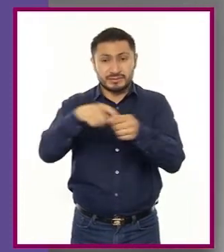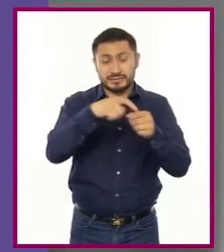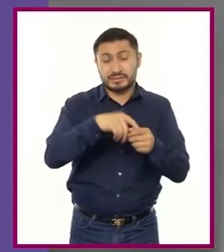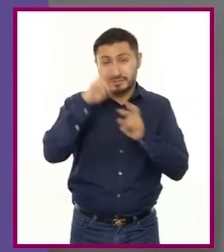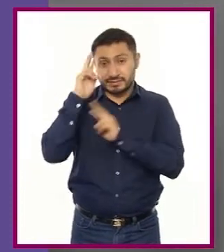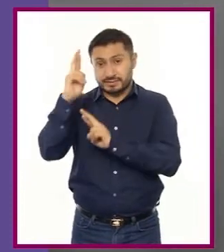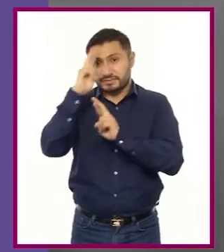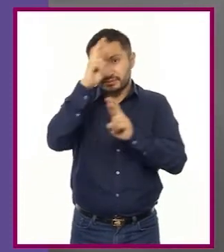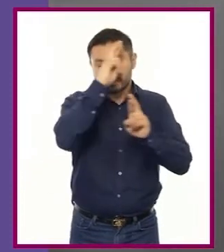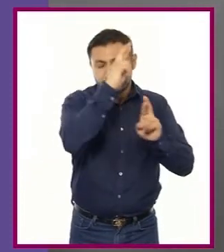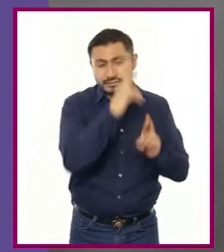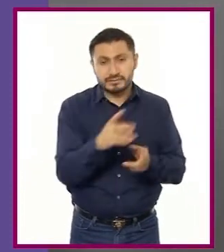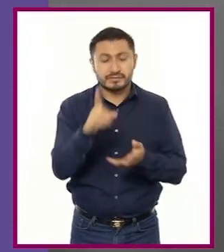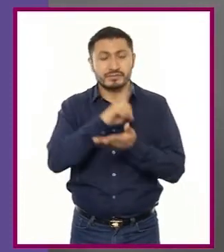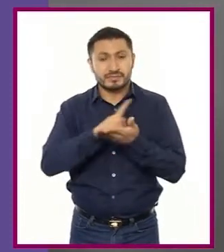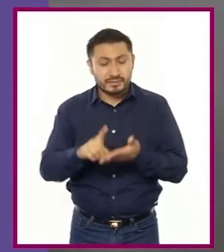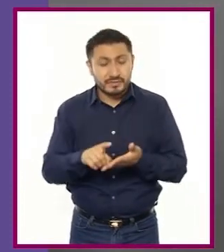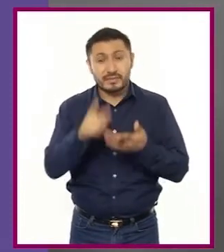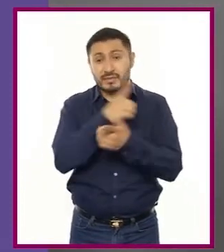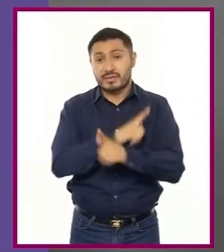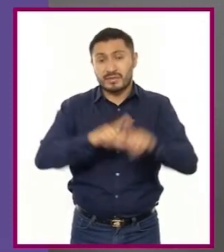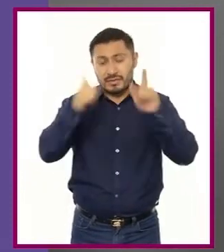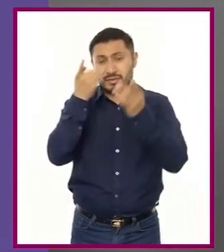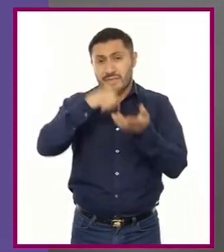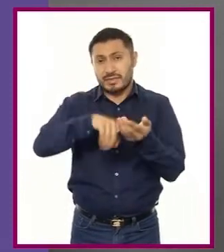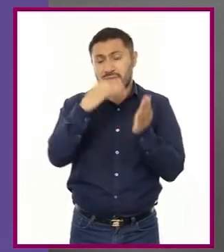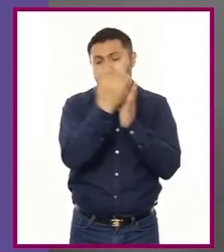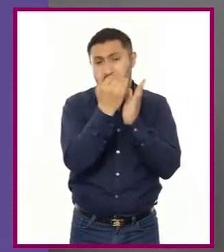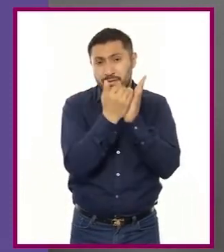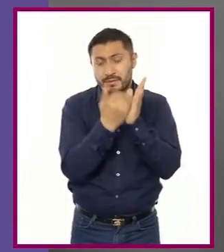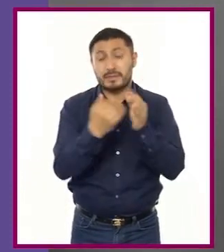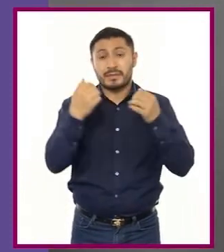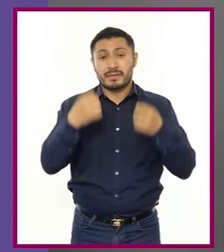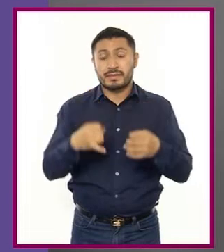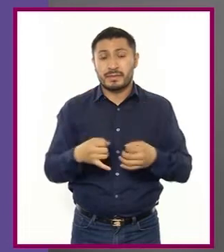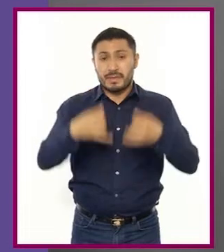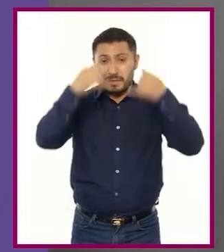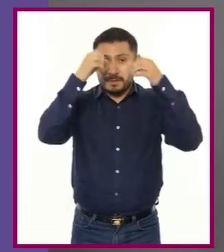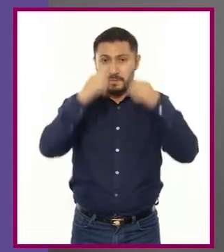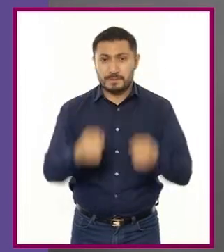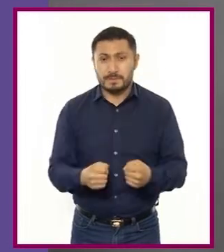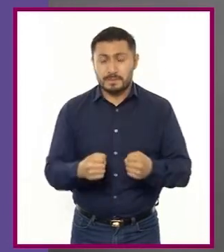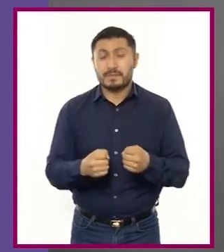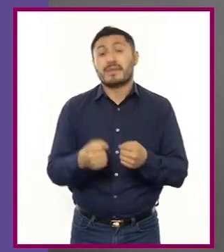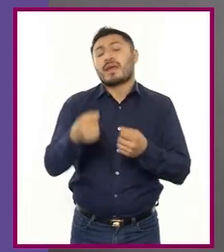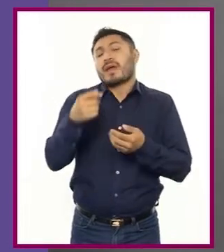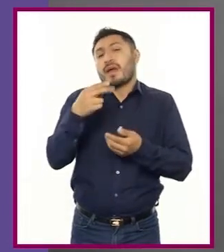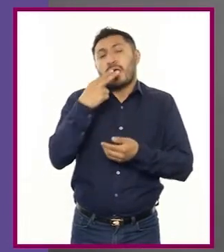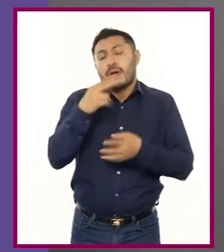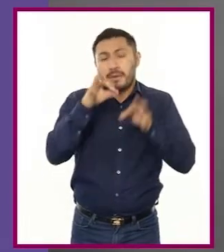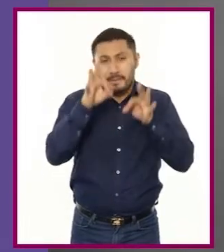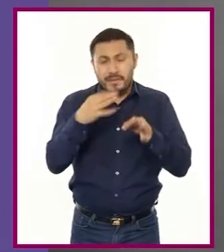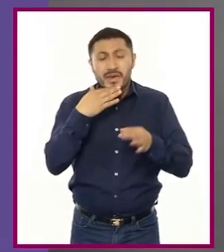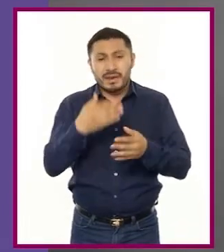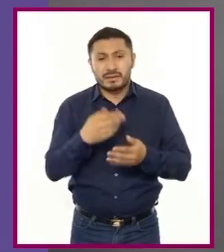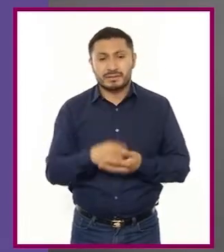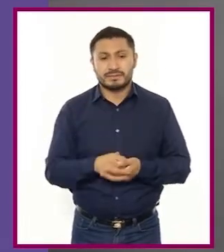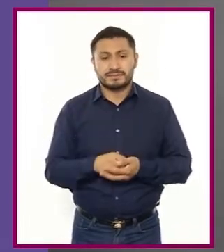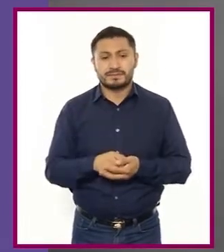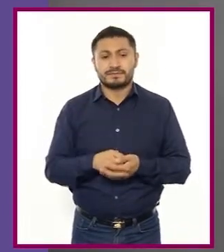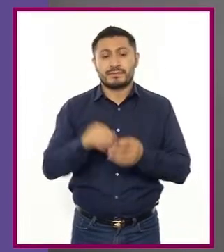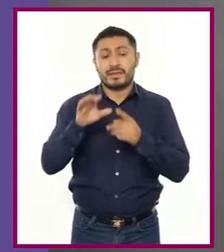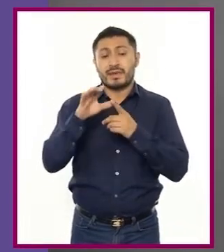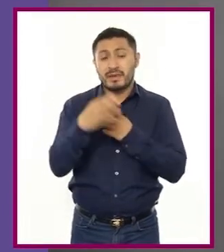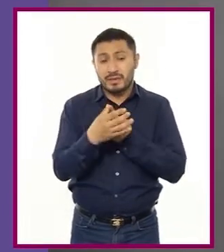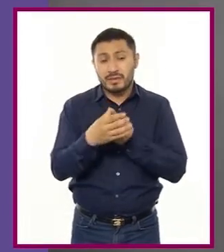y las libertades contenidos en ella y a garantizar su ejercicio pleno. Pacto Internacional de